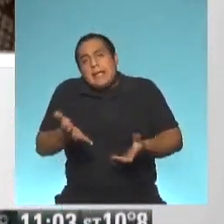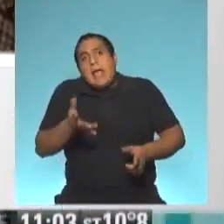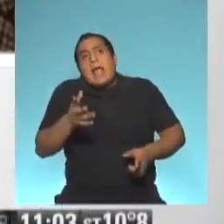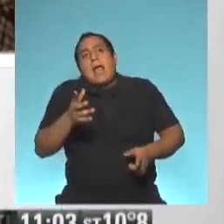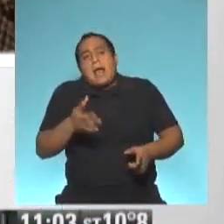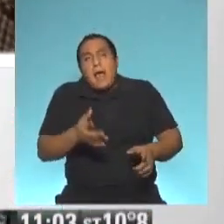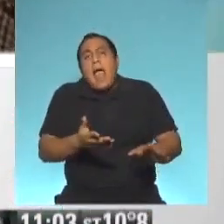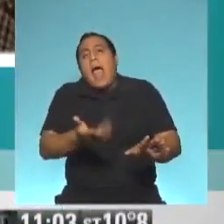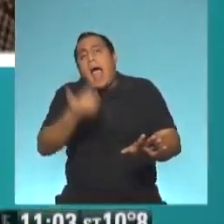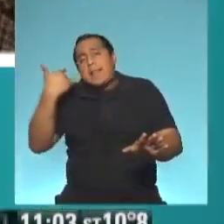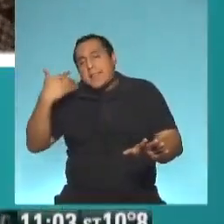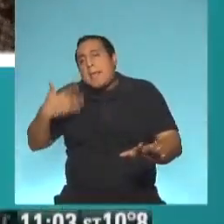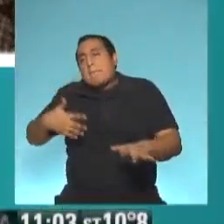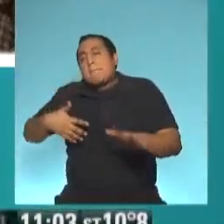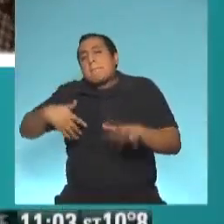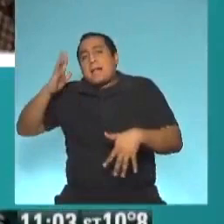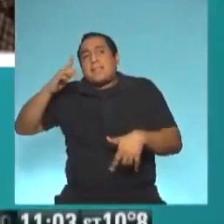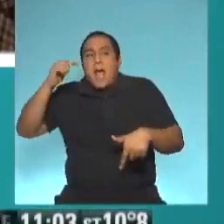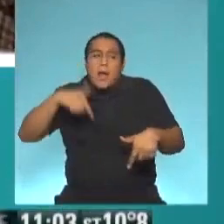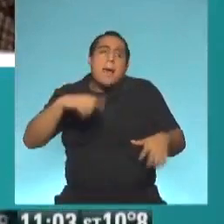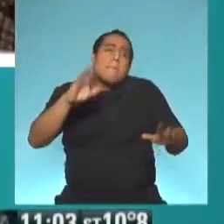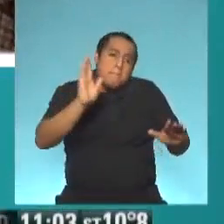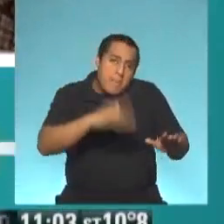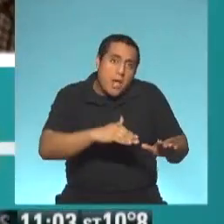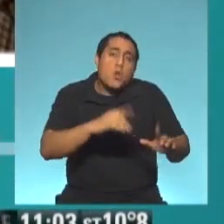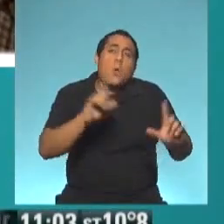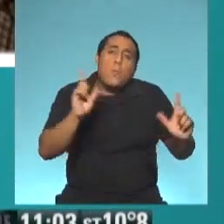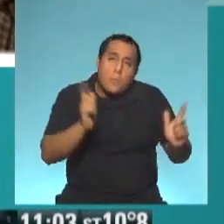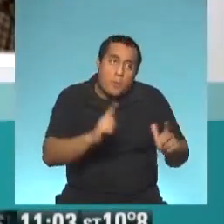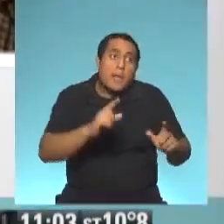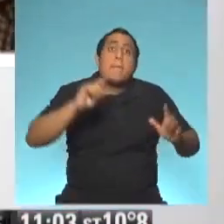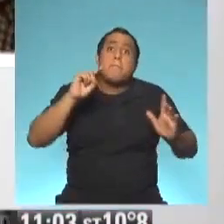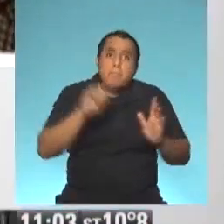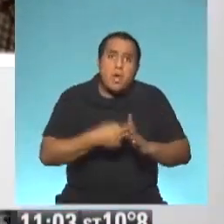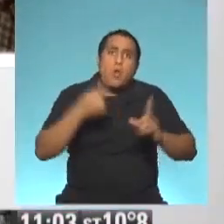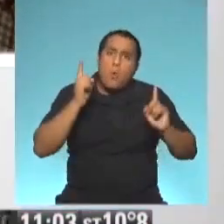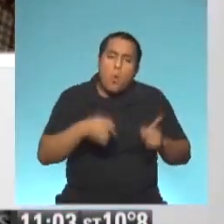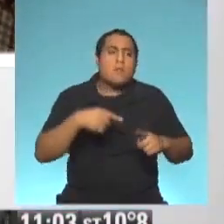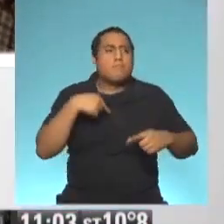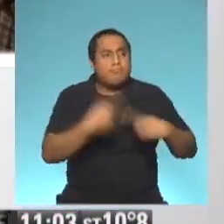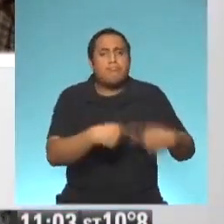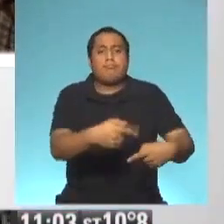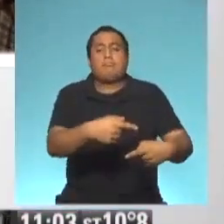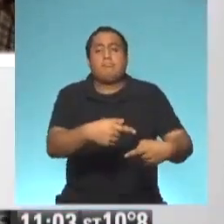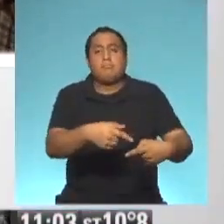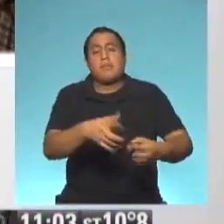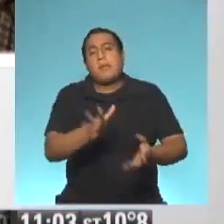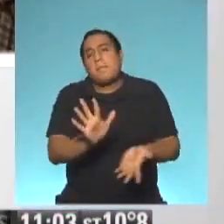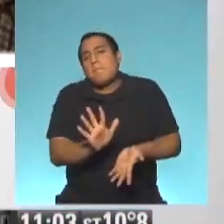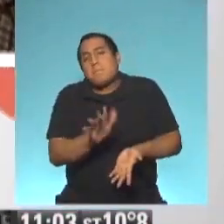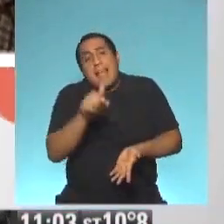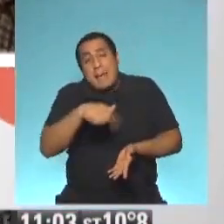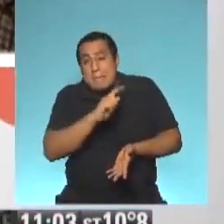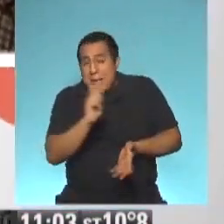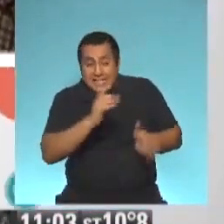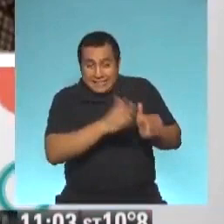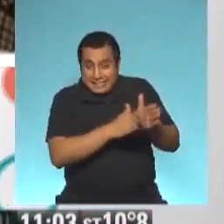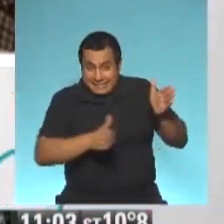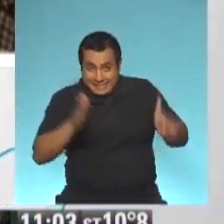que los habituales. Sin embargo, ha sido posible que durante estos